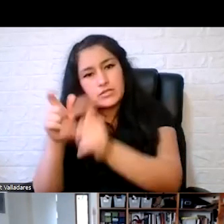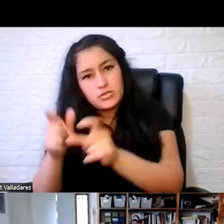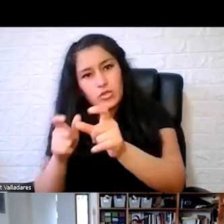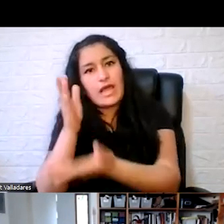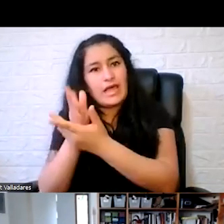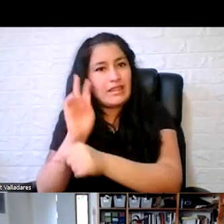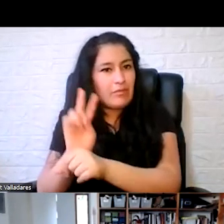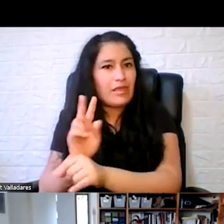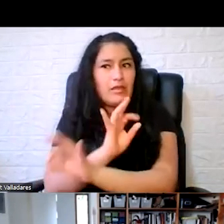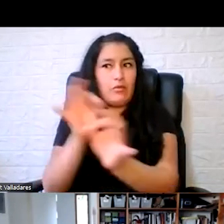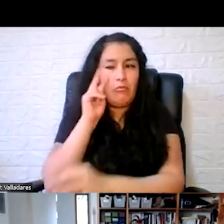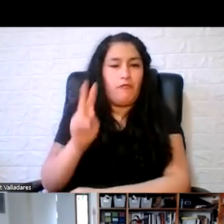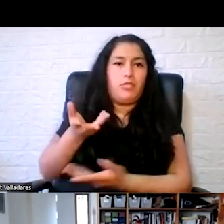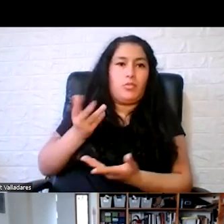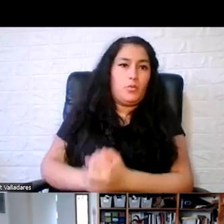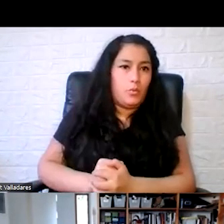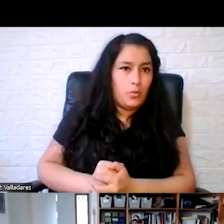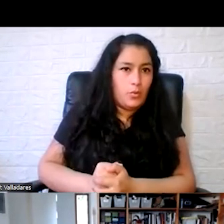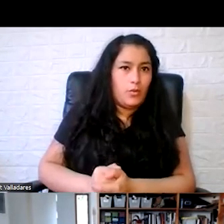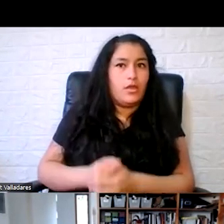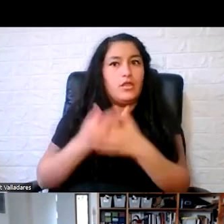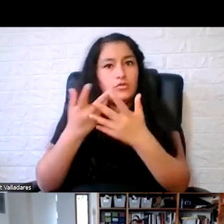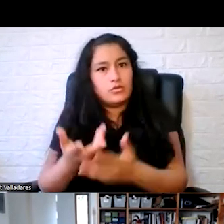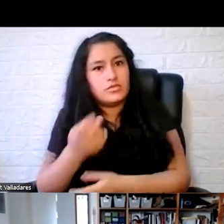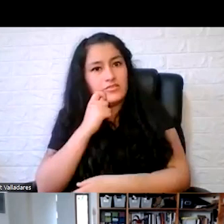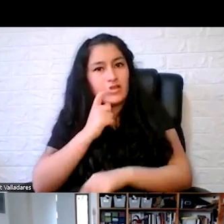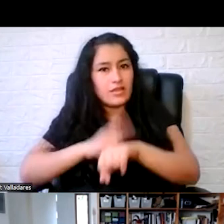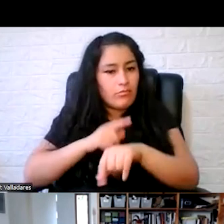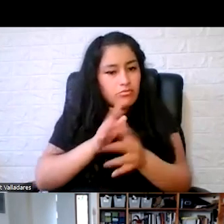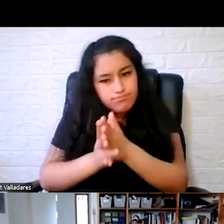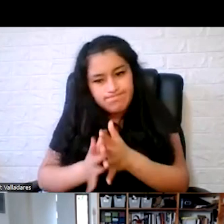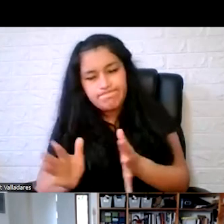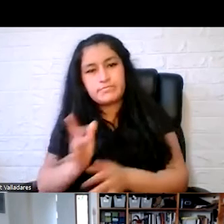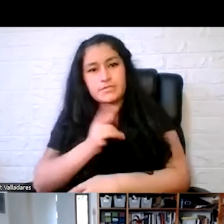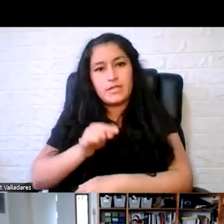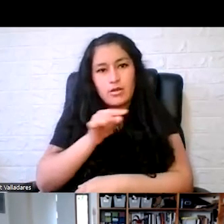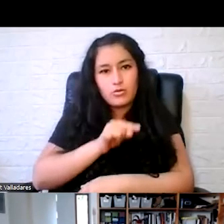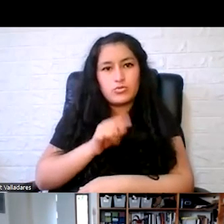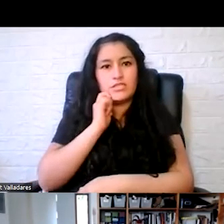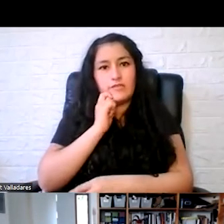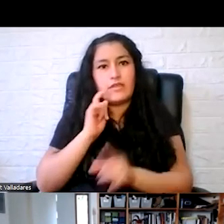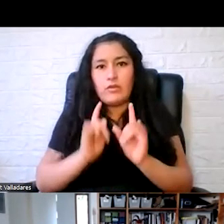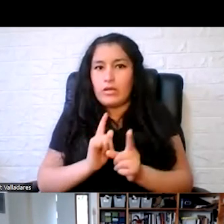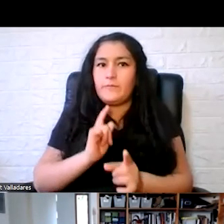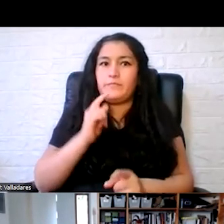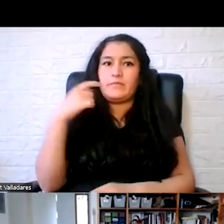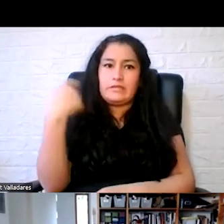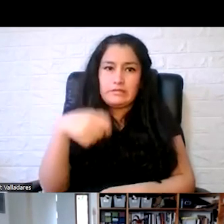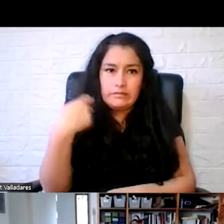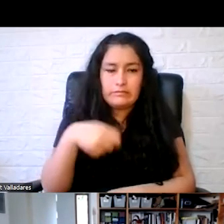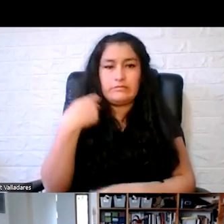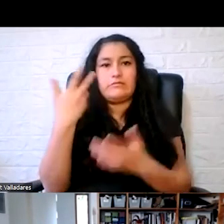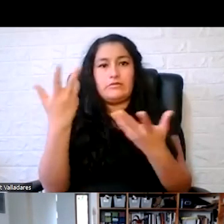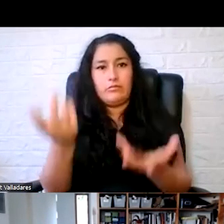emplea de perro, en definitiva, ¿no? Y pasa que son nuestros tiempos que son súper costosos para sostener una causa de